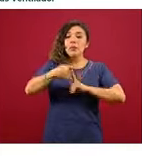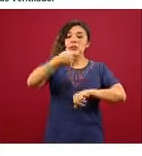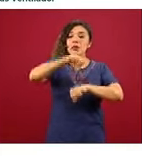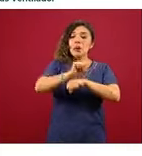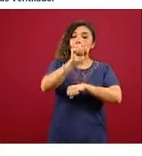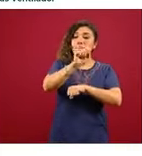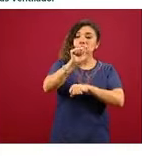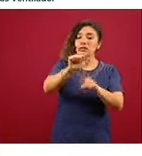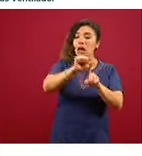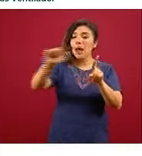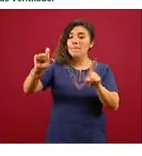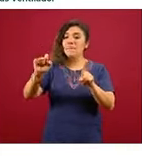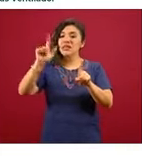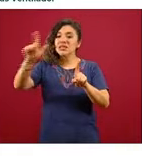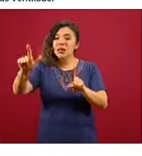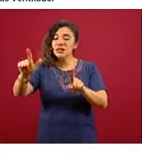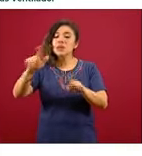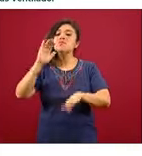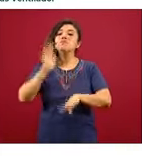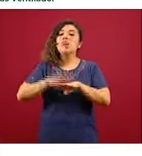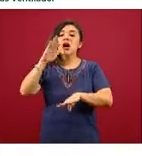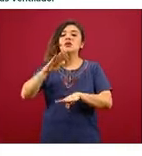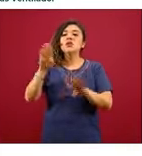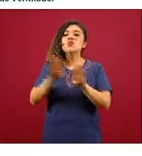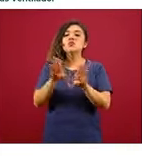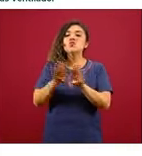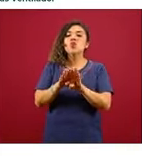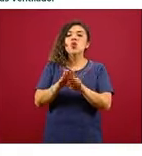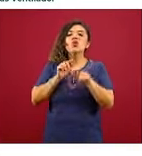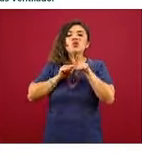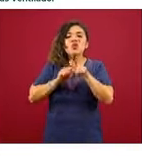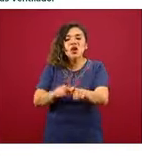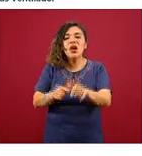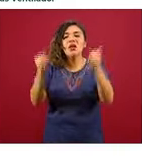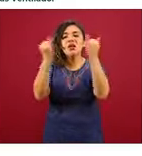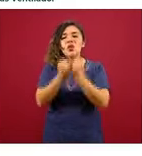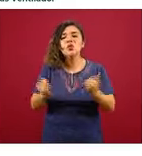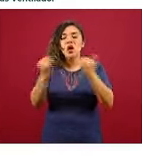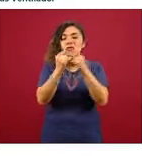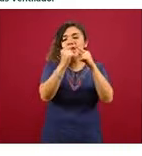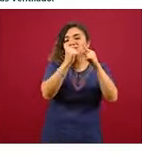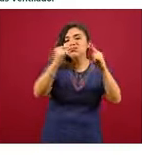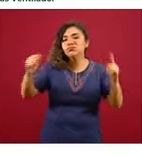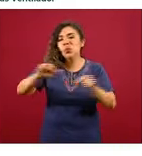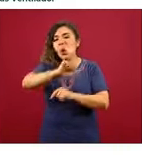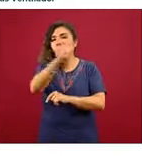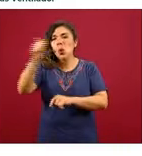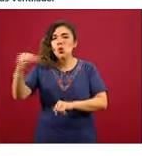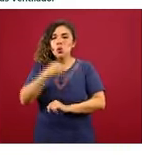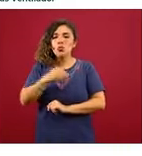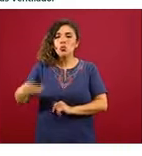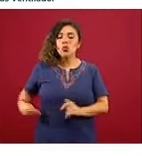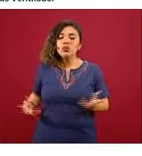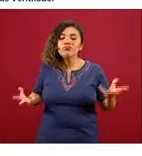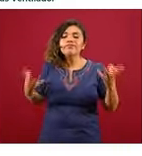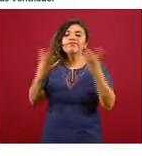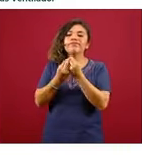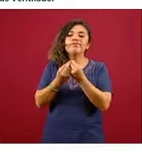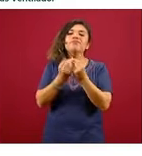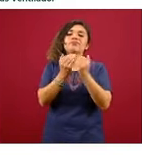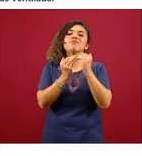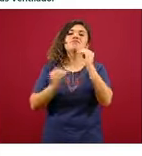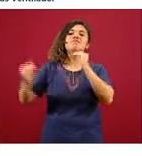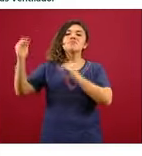a la 27, más la manutención todavía de la meseta de los otros, pues esto nos da entonces la elevación